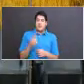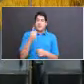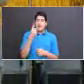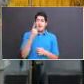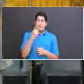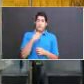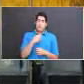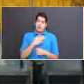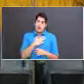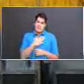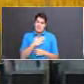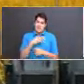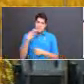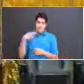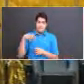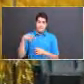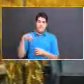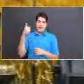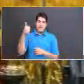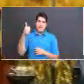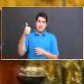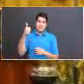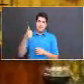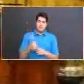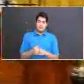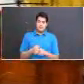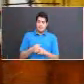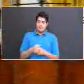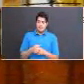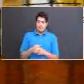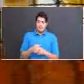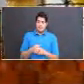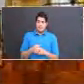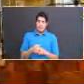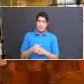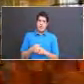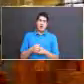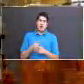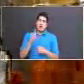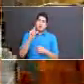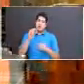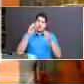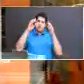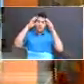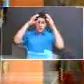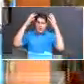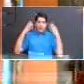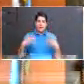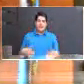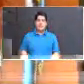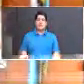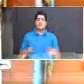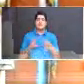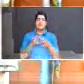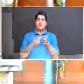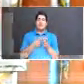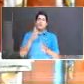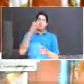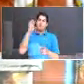una mi prima se iba a casar con un muchacho que no era